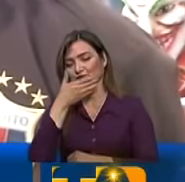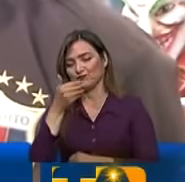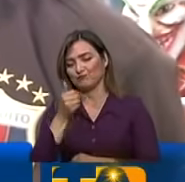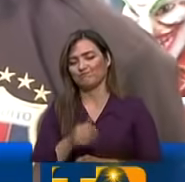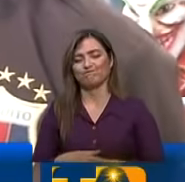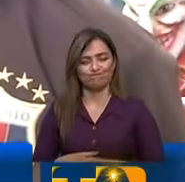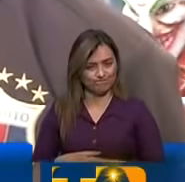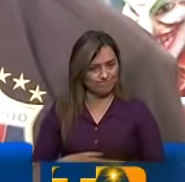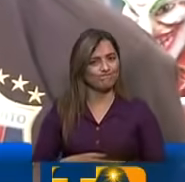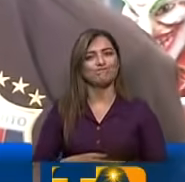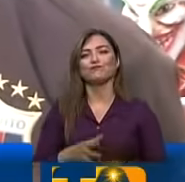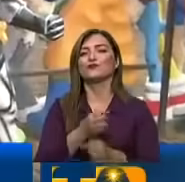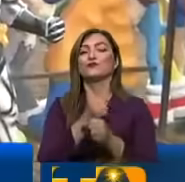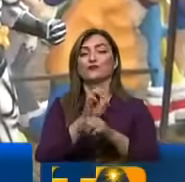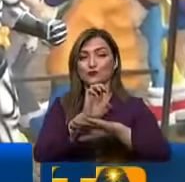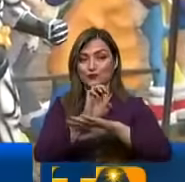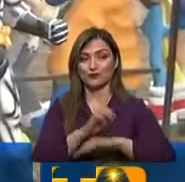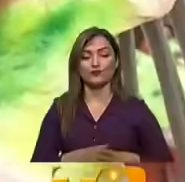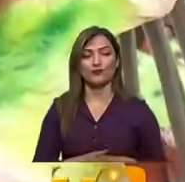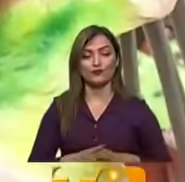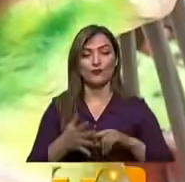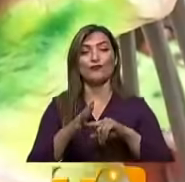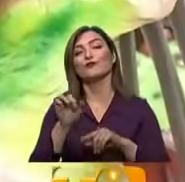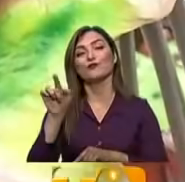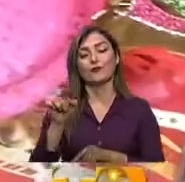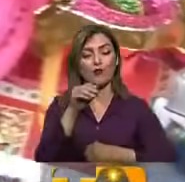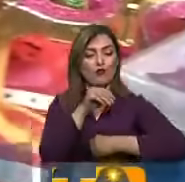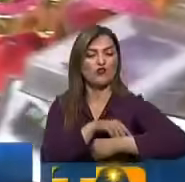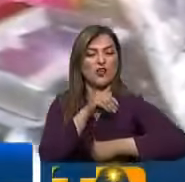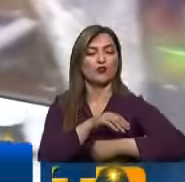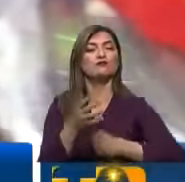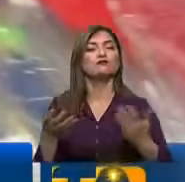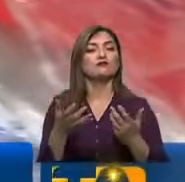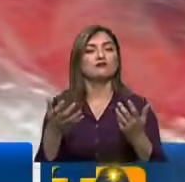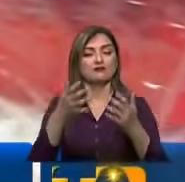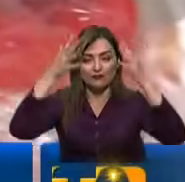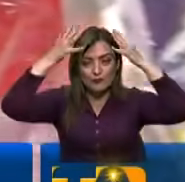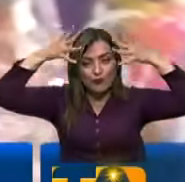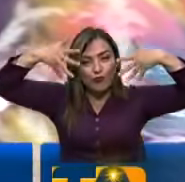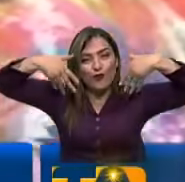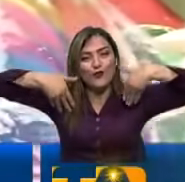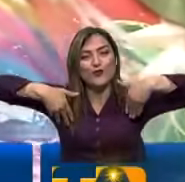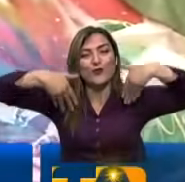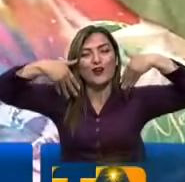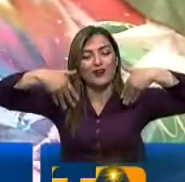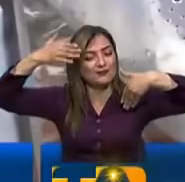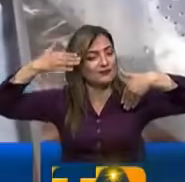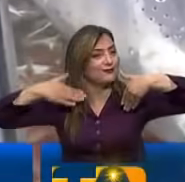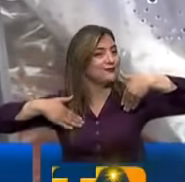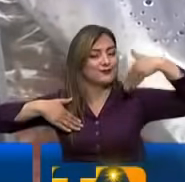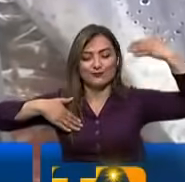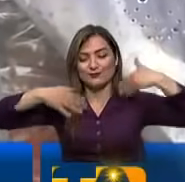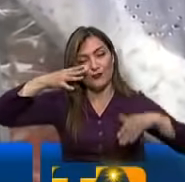mejor, se va a recuperar más del país. En las ferias, además de monigotes, también encontramos pelucas, pestañas y otros accesorios que